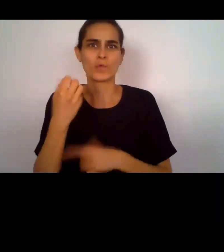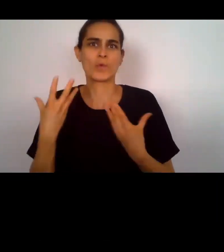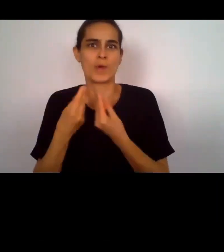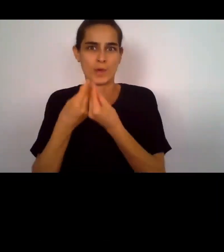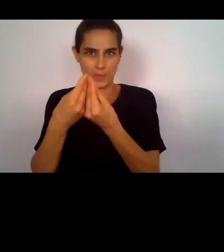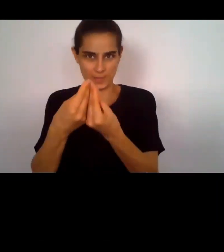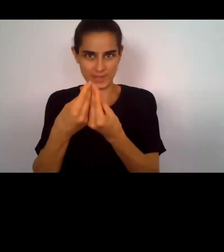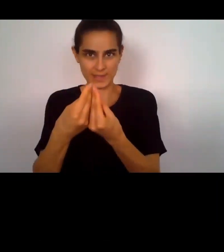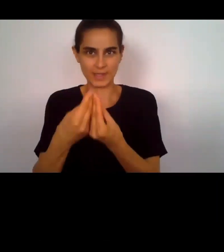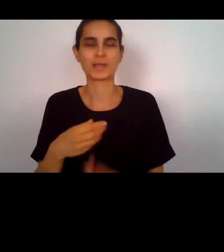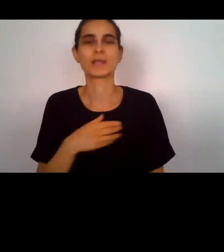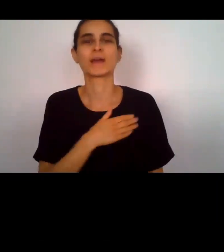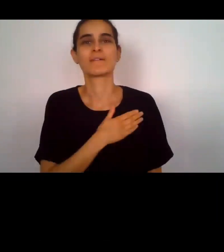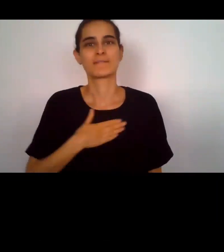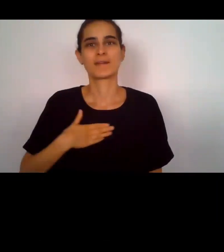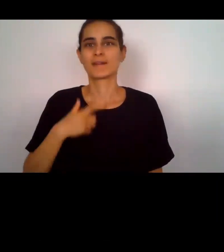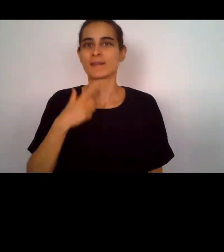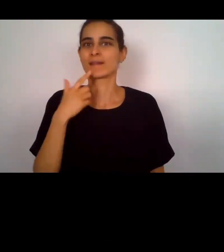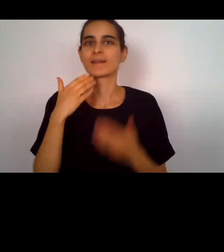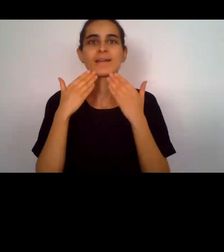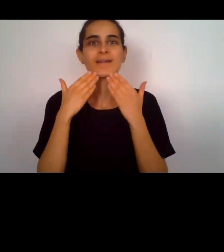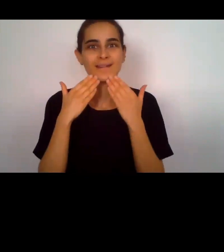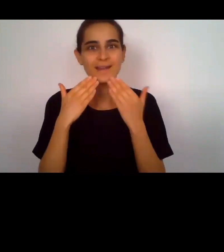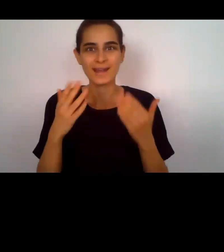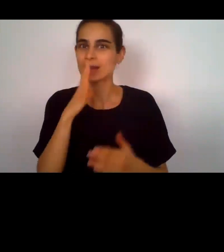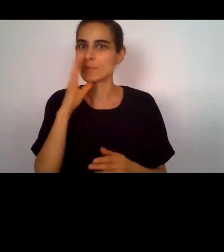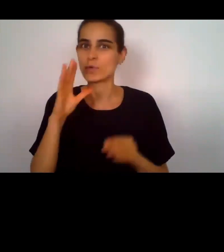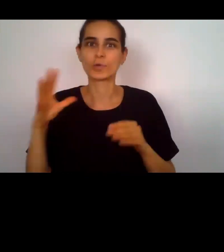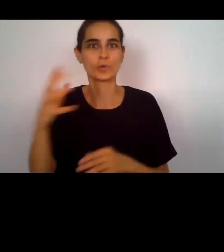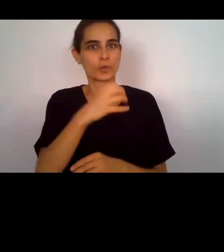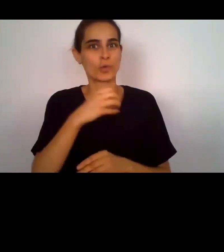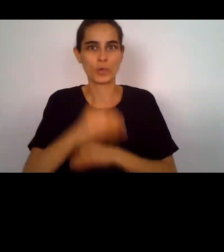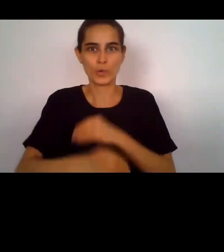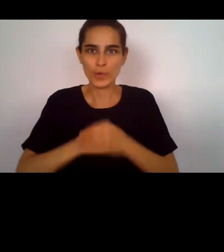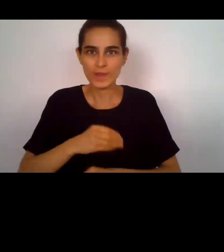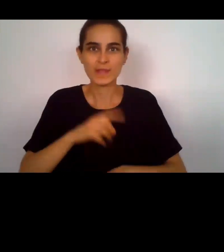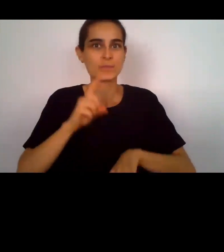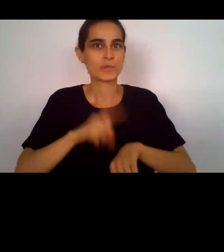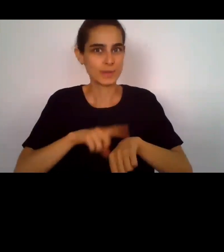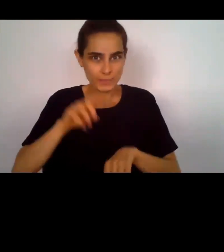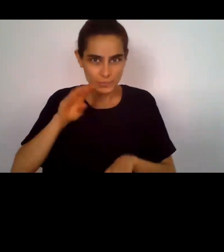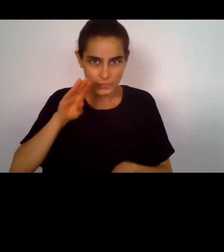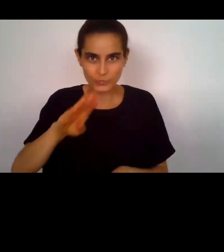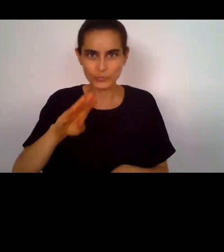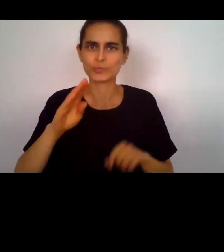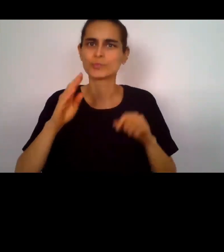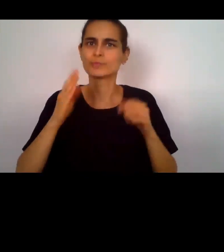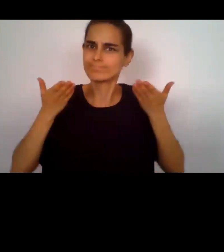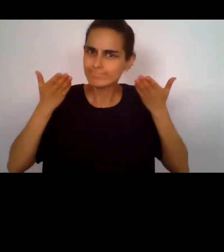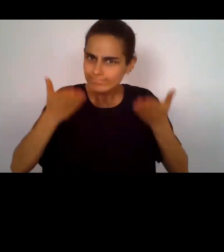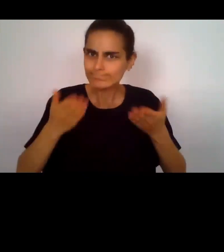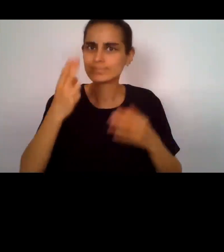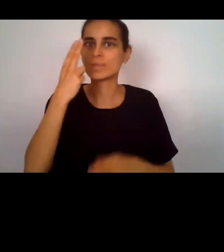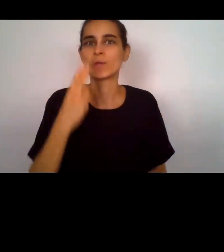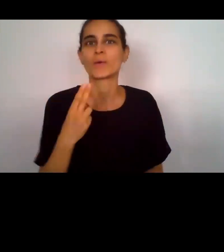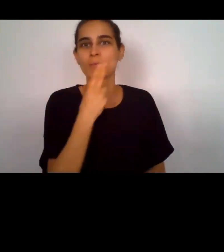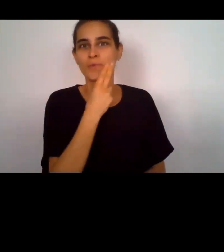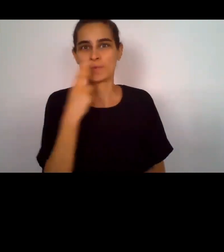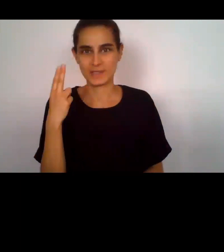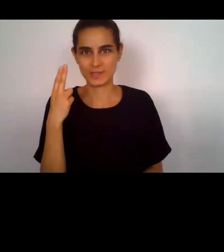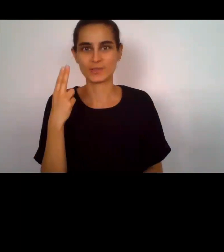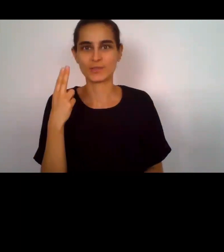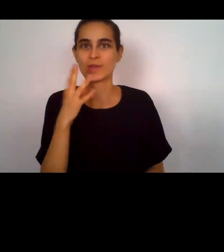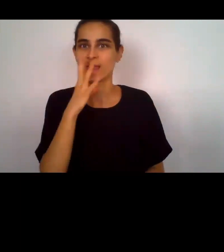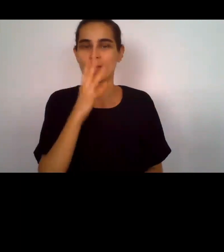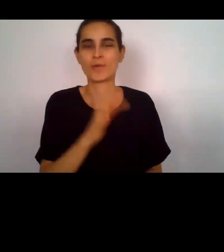Quería agradecerles por todo lo que hacéis, por su tiempo, dedicación y compromiso. Y bueno, y ahora le doy paso